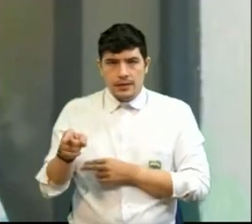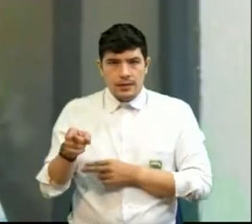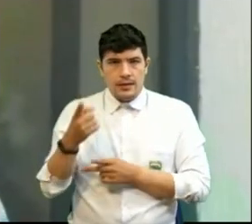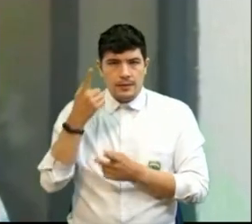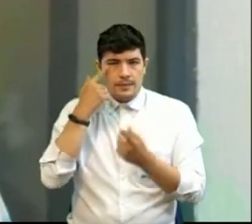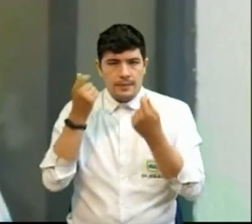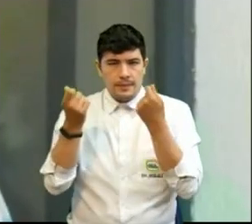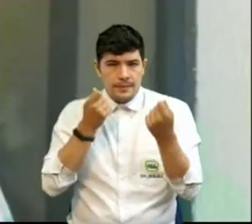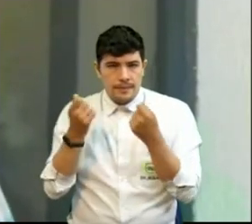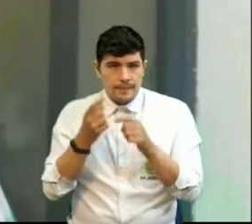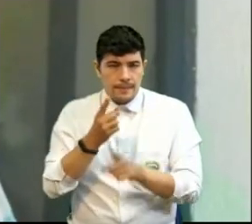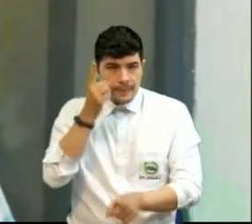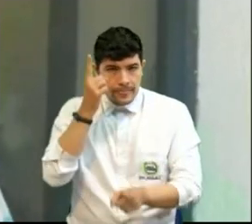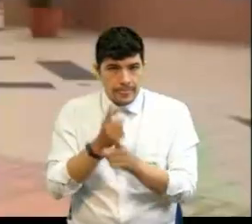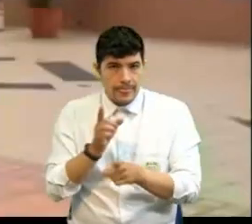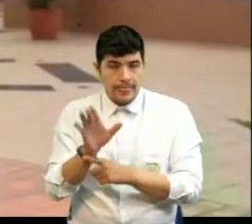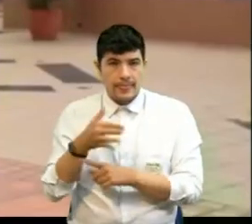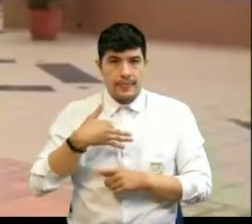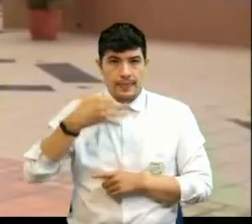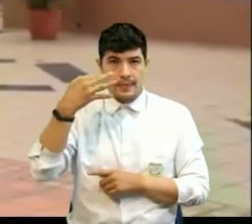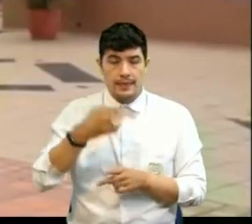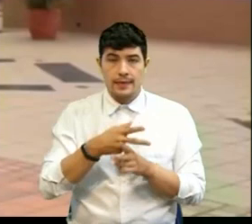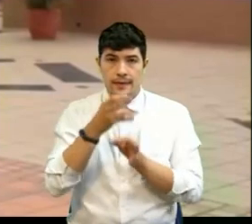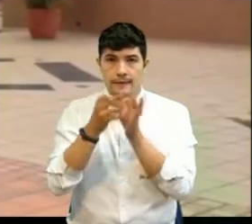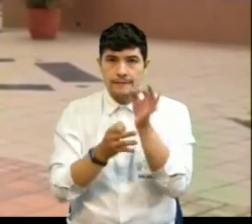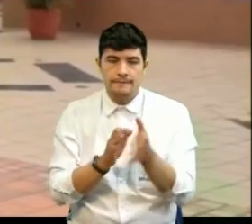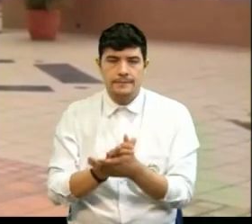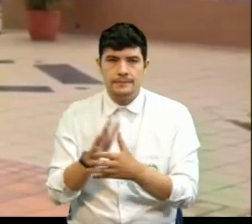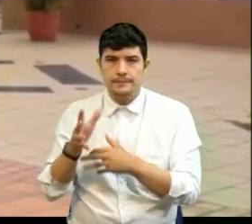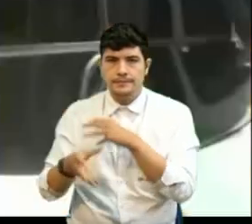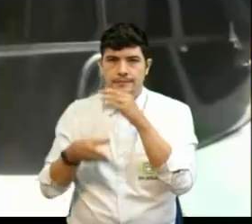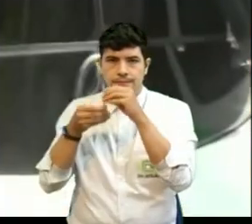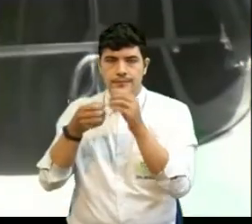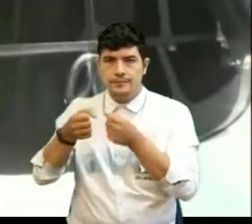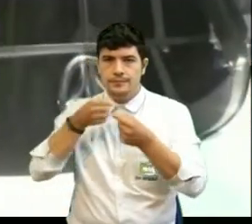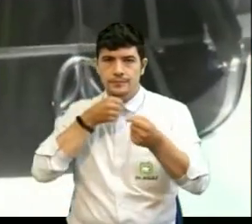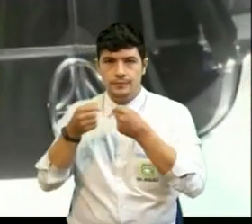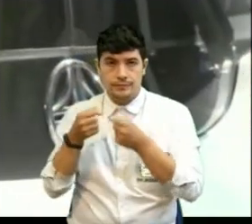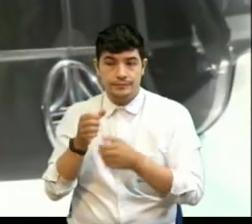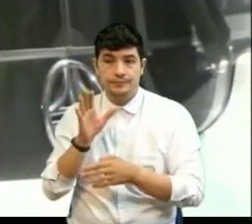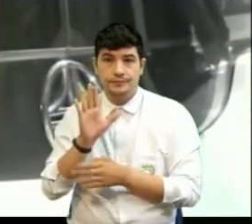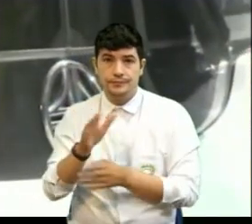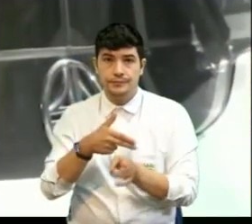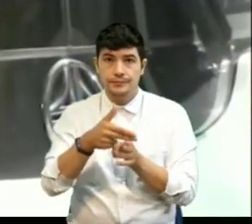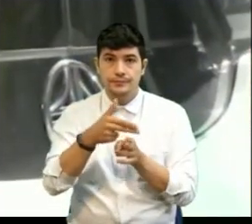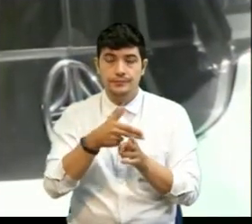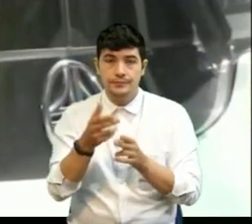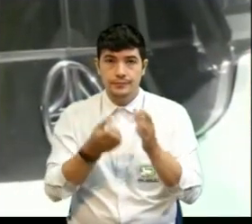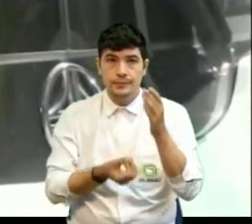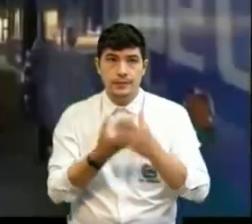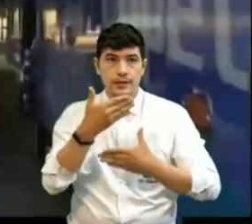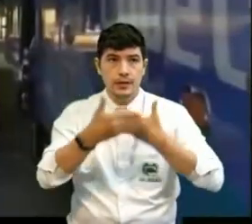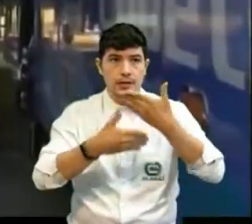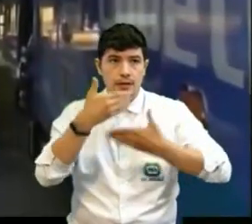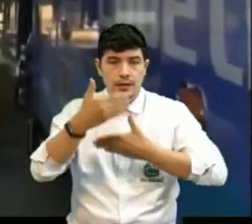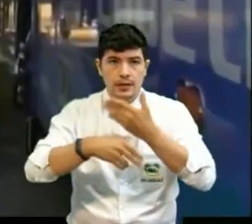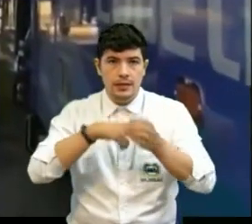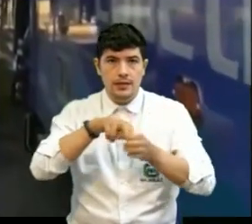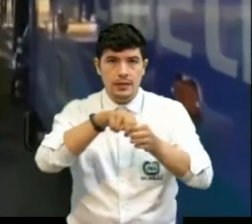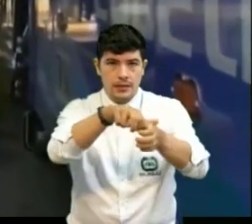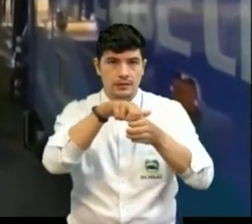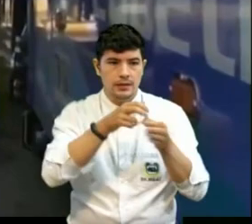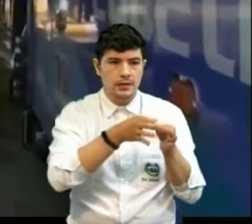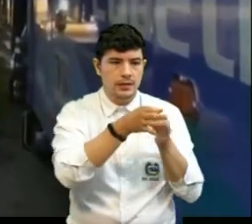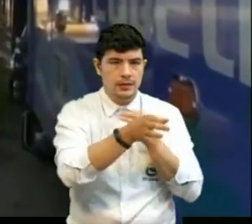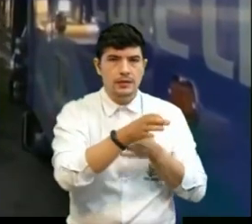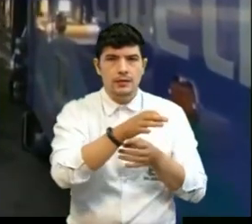manejo cierto de los protocolos de seguridad. Y también será noticia los nuevos pasos para la reapertura del transporte municipal en los municipios